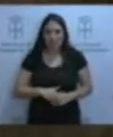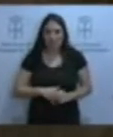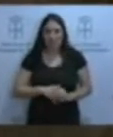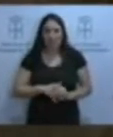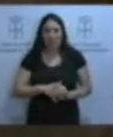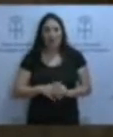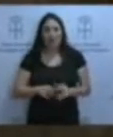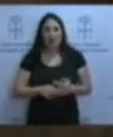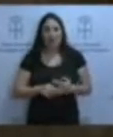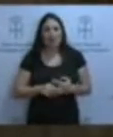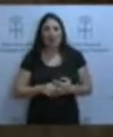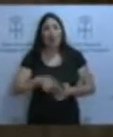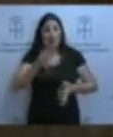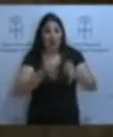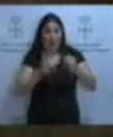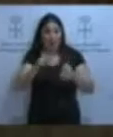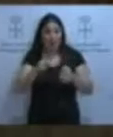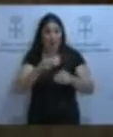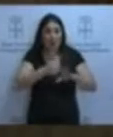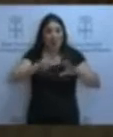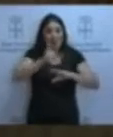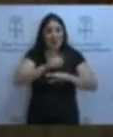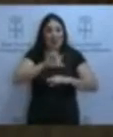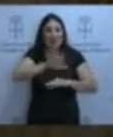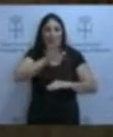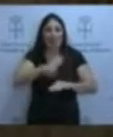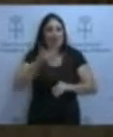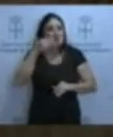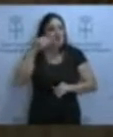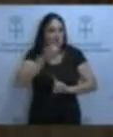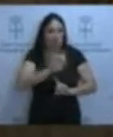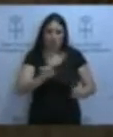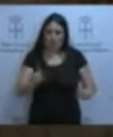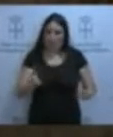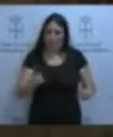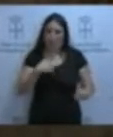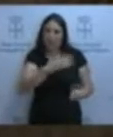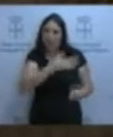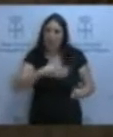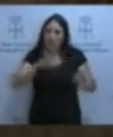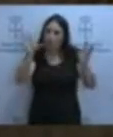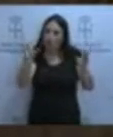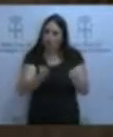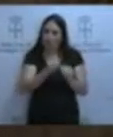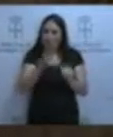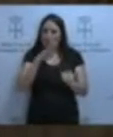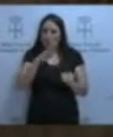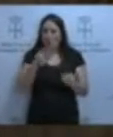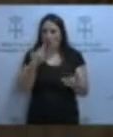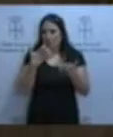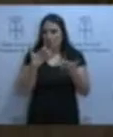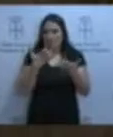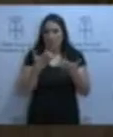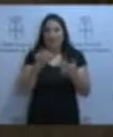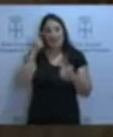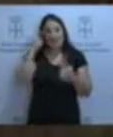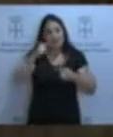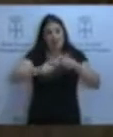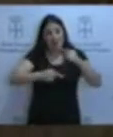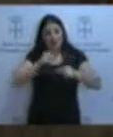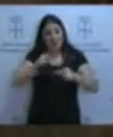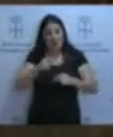caso, ese juicio en la Audiencia Nacional parece todo menos ejemplar. Yo le quiero resumir las evidencias que ya hay. Sabemos que los Masaveu tenían cuentas